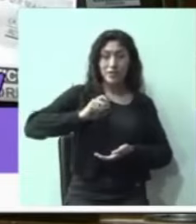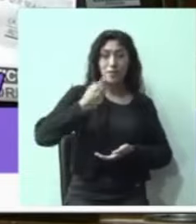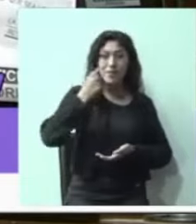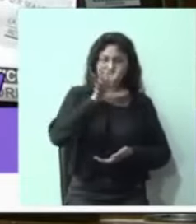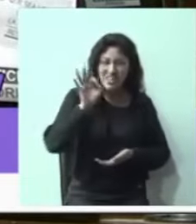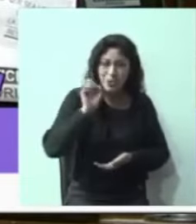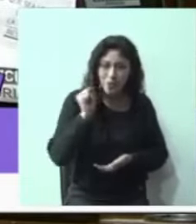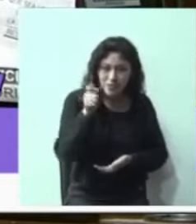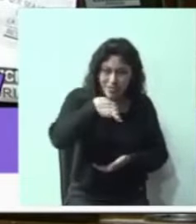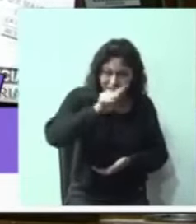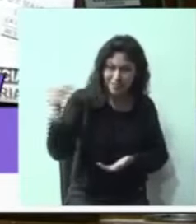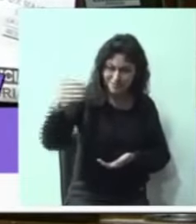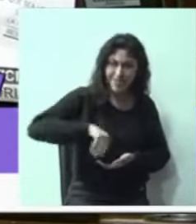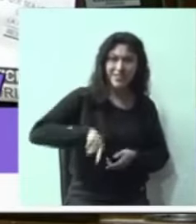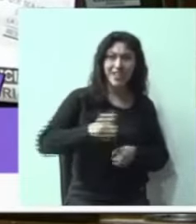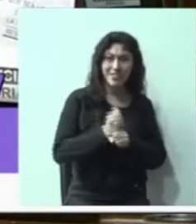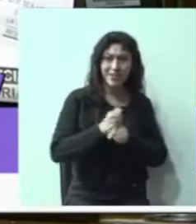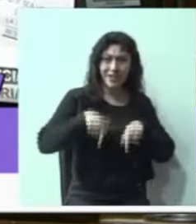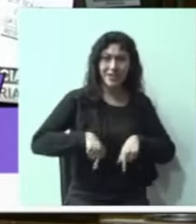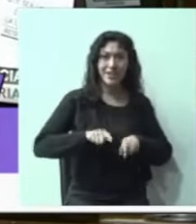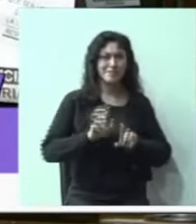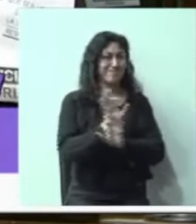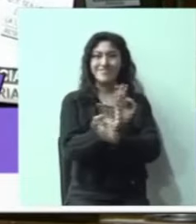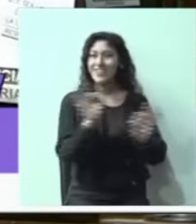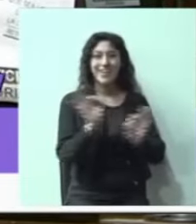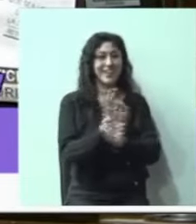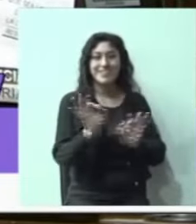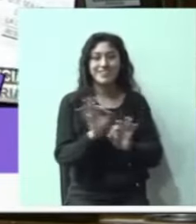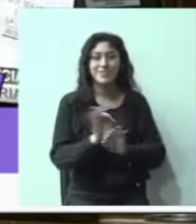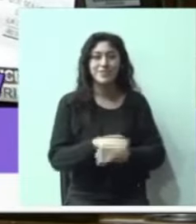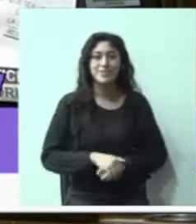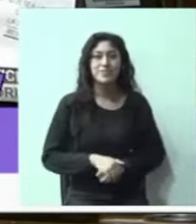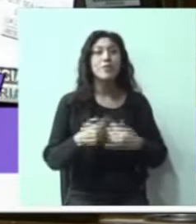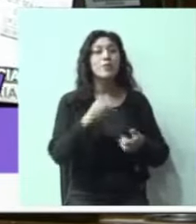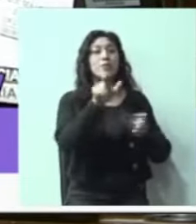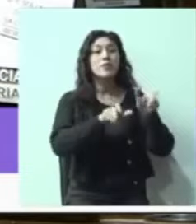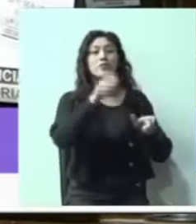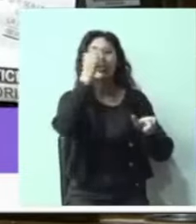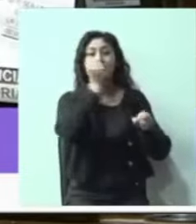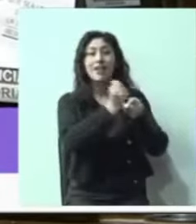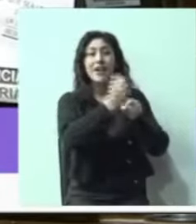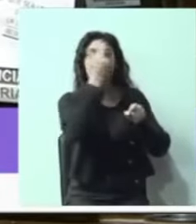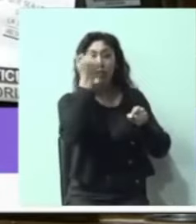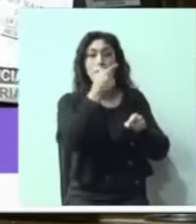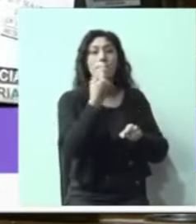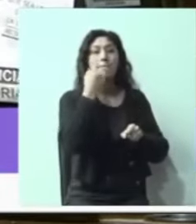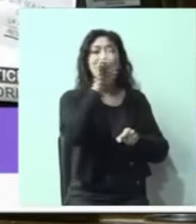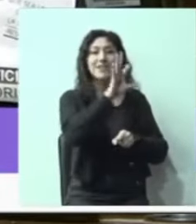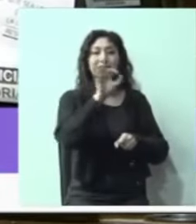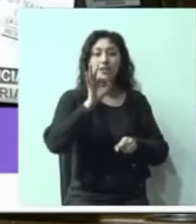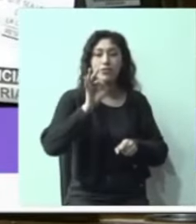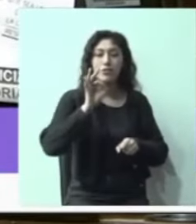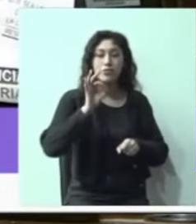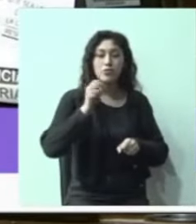¿Saben eso? ¿Qué legislador vendría por 1.500 pesos la hora? Nadie va a venir acá. Pero enfermería, por 1.500 pesos la hora, está salvando